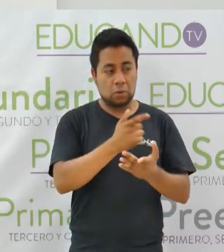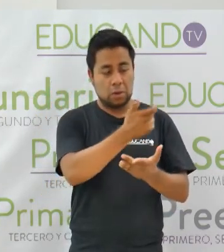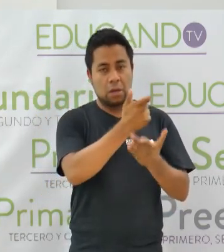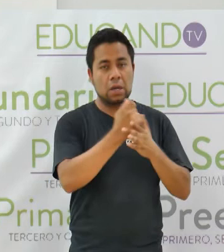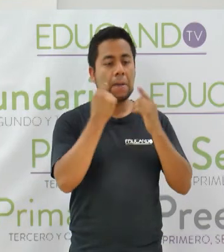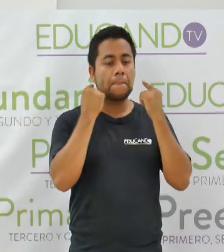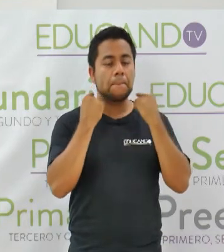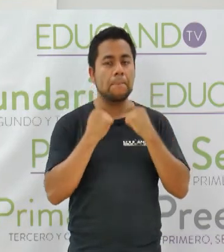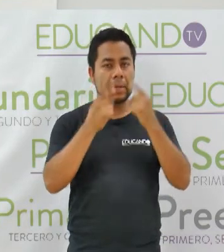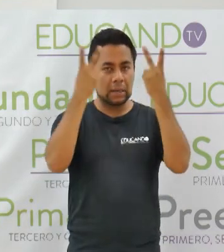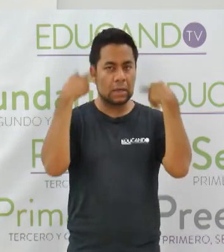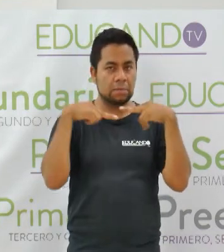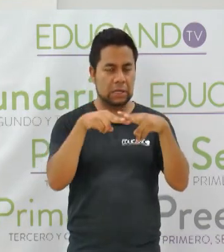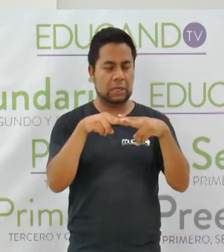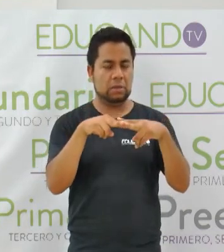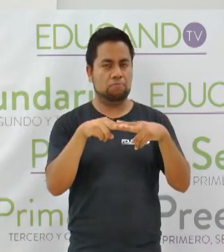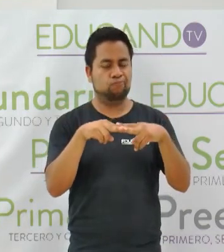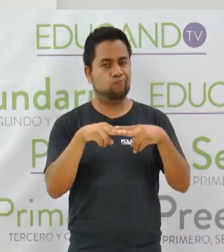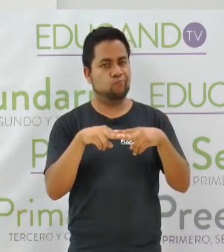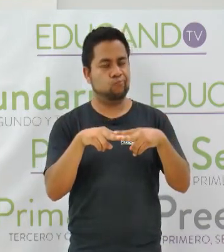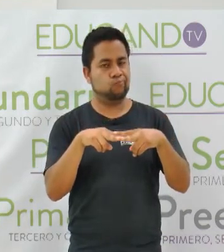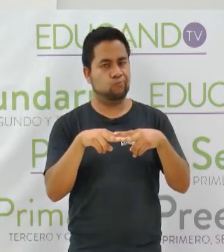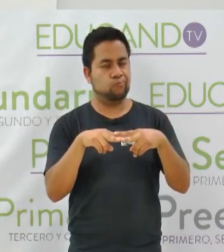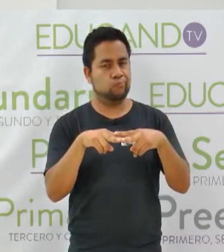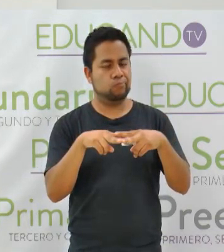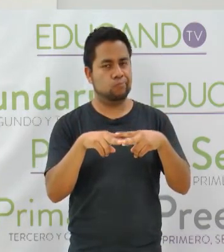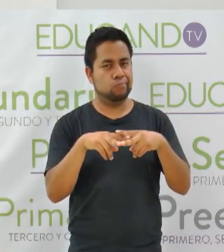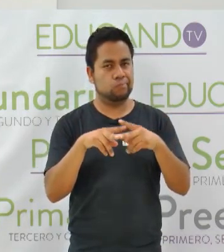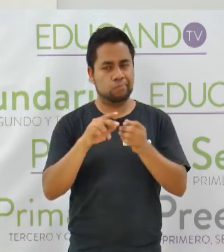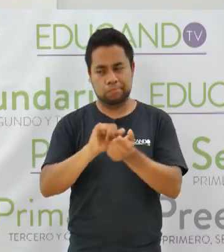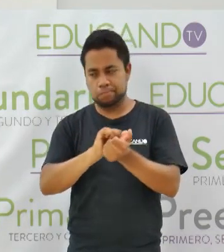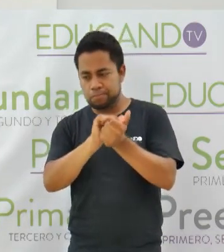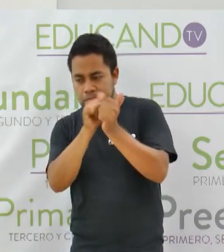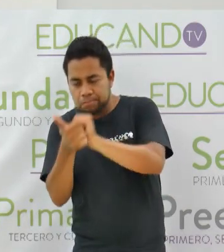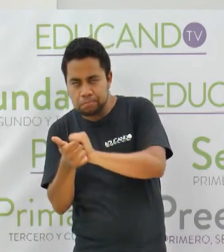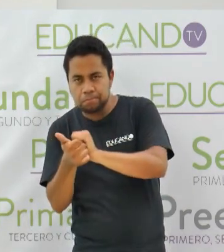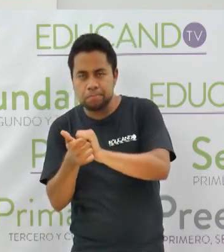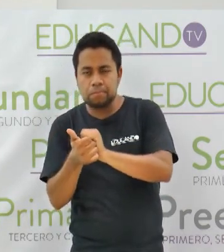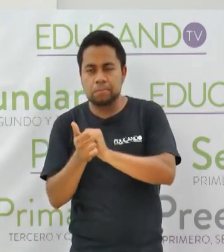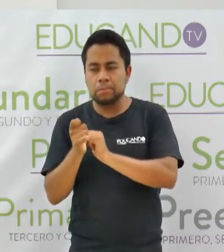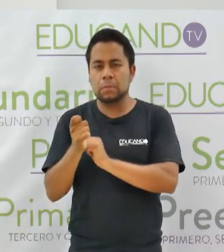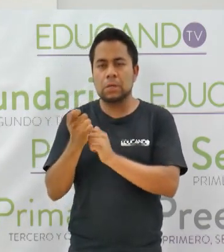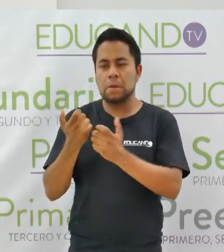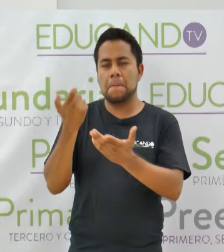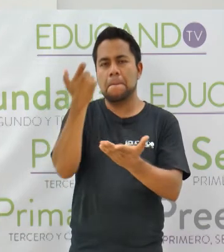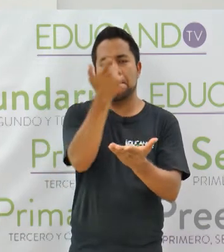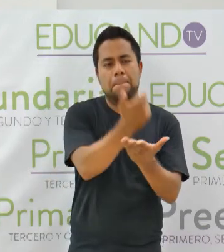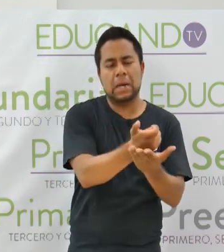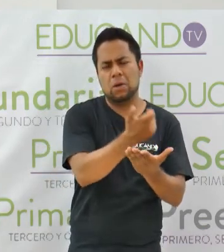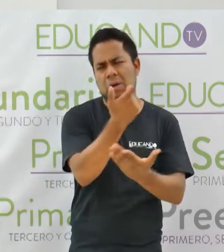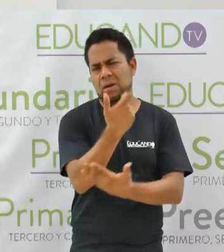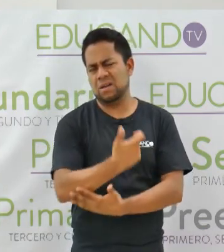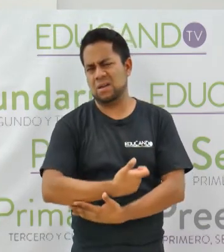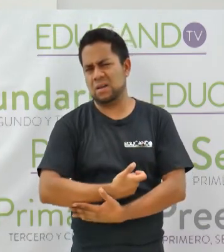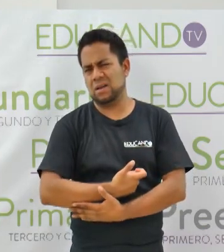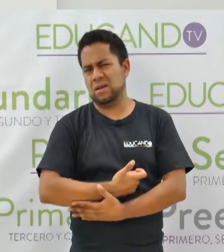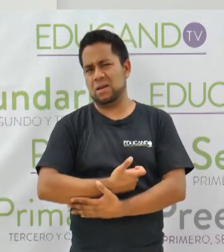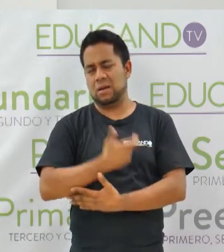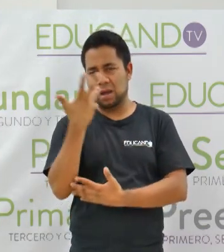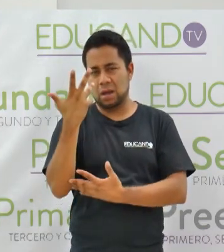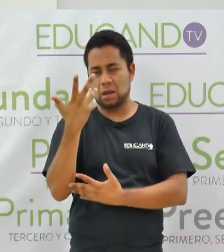le cobraron las perlas de la Virgen. Si lo podemos nombrar de otra forma, pagó